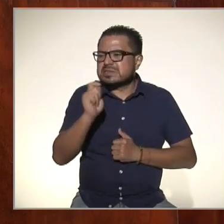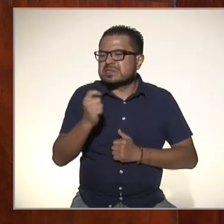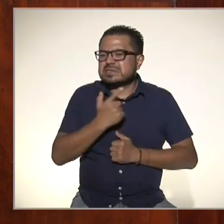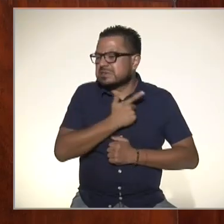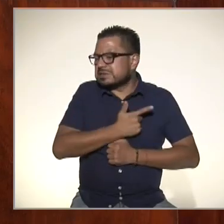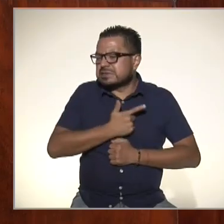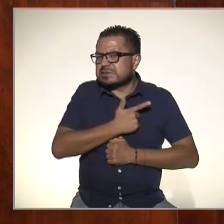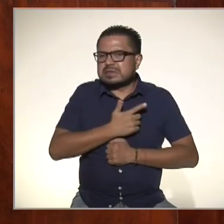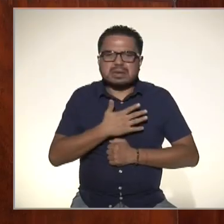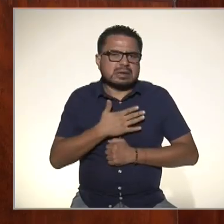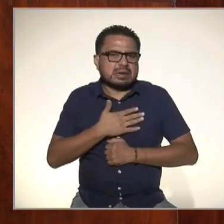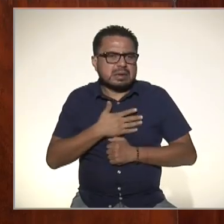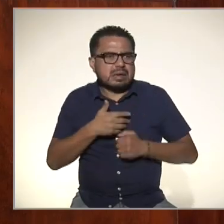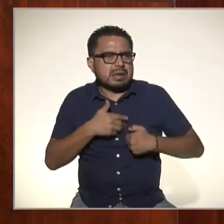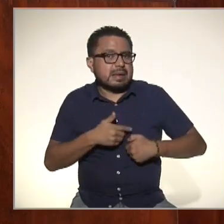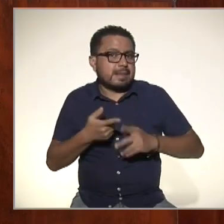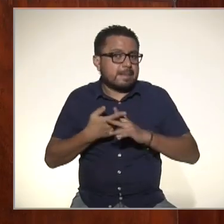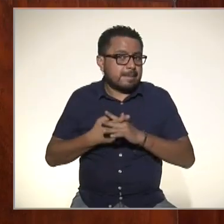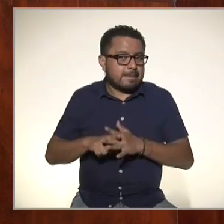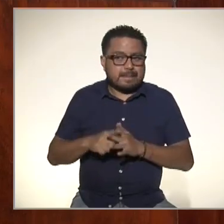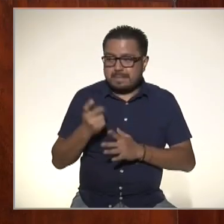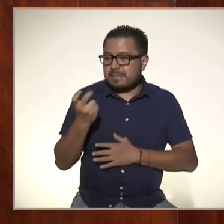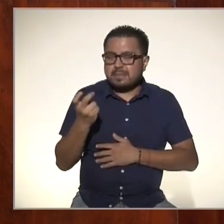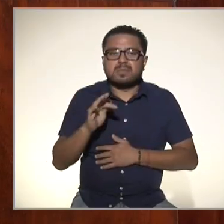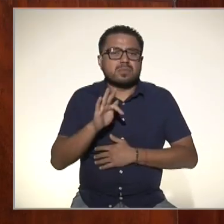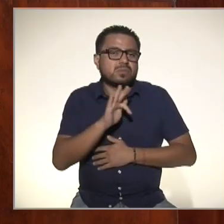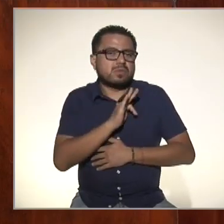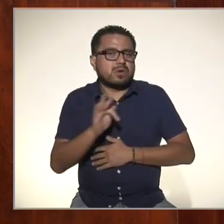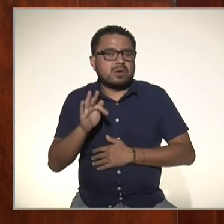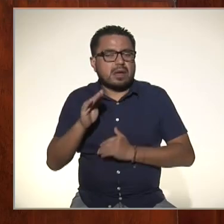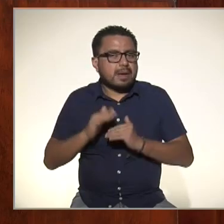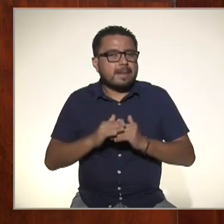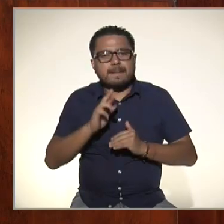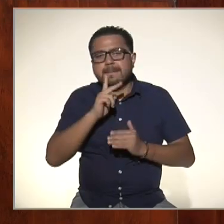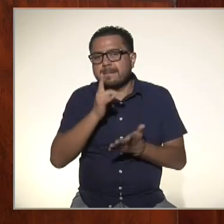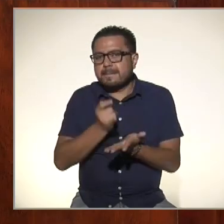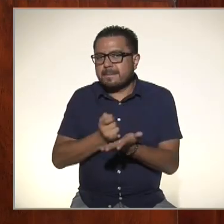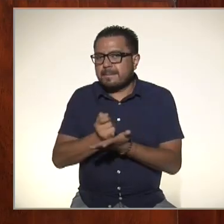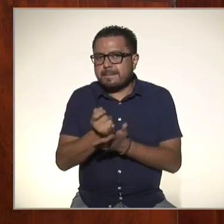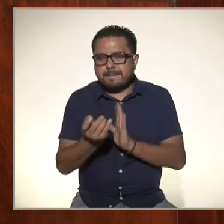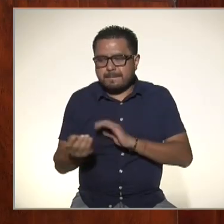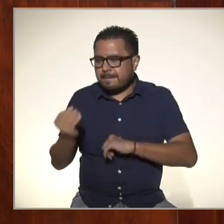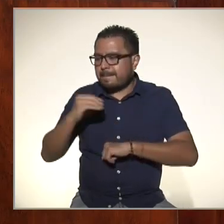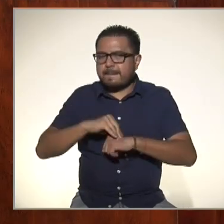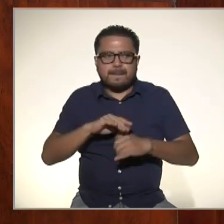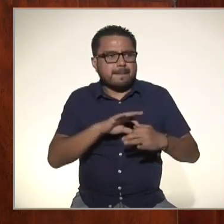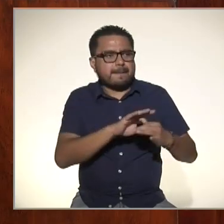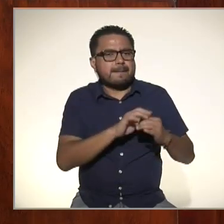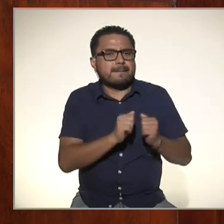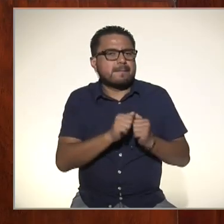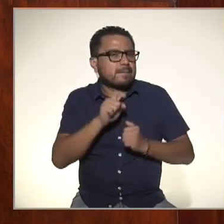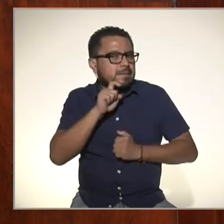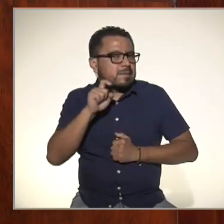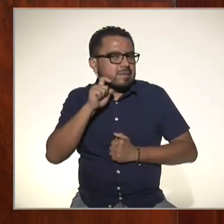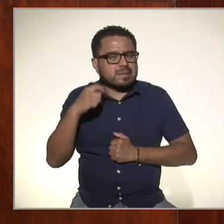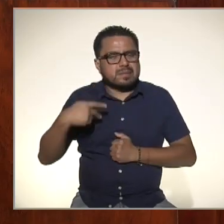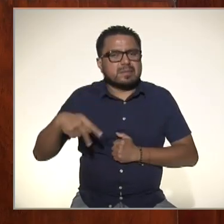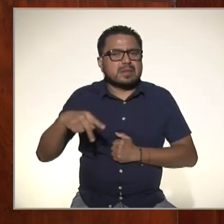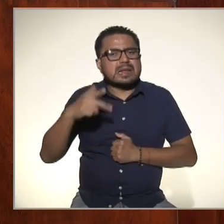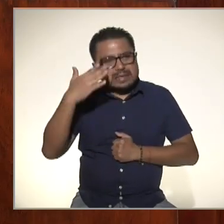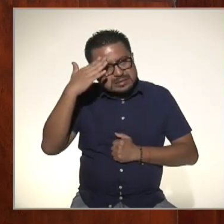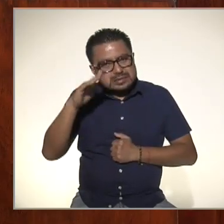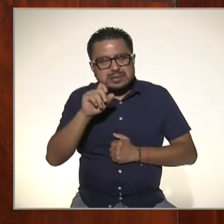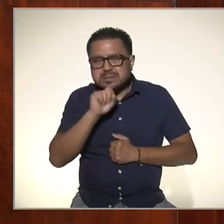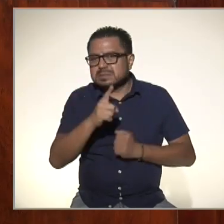gusta a uno, ¿no? A partir de eso, uno va a poder tomar también mejores decisiones respecto a su sexualidad y también saber